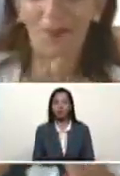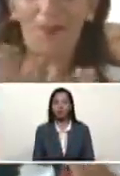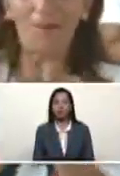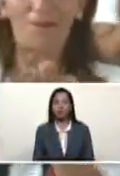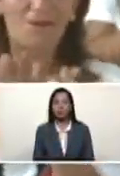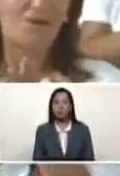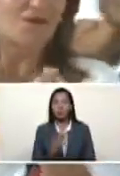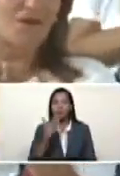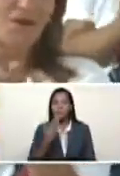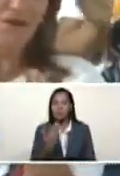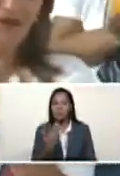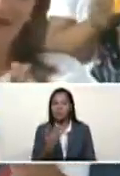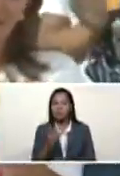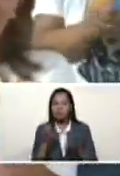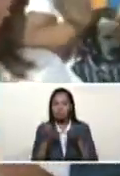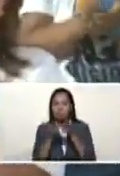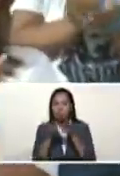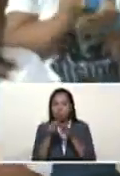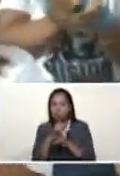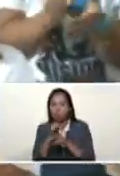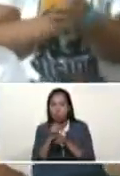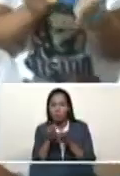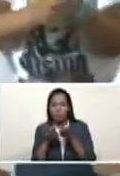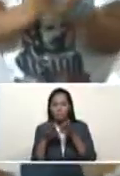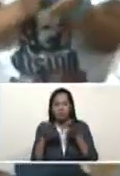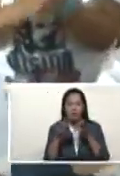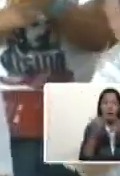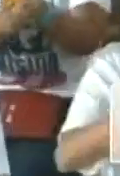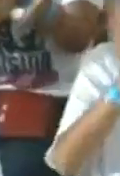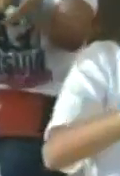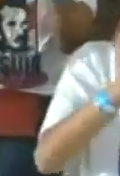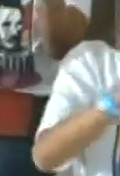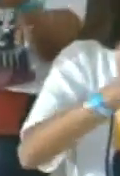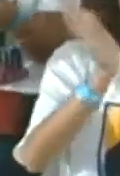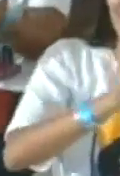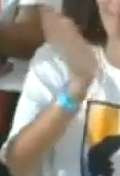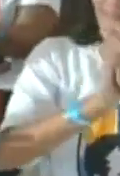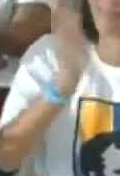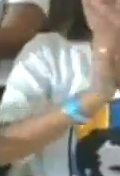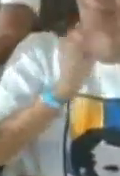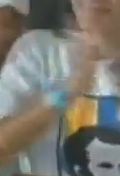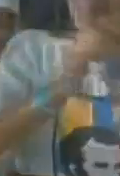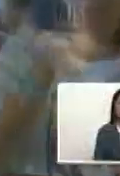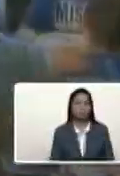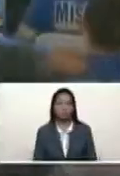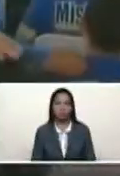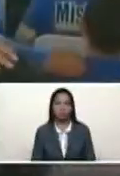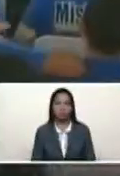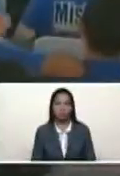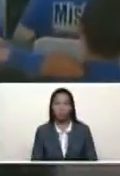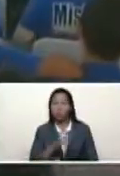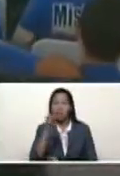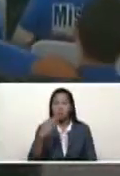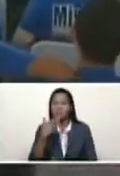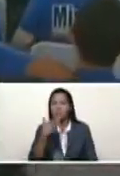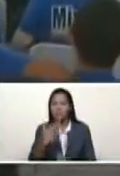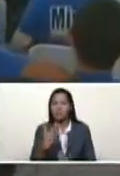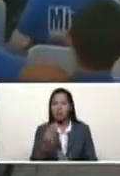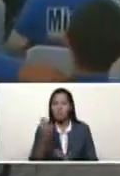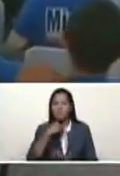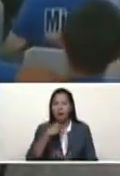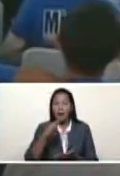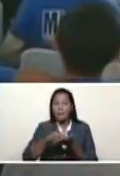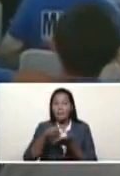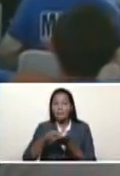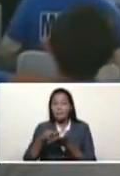Les pedí un paréntesis pequeñito. Ahora quiero pasar también, me hacen una solicitud de recursos muy